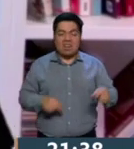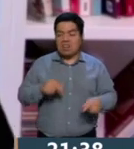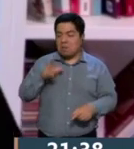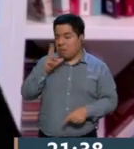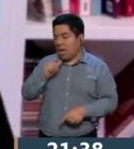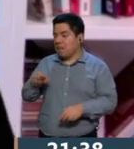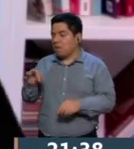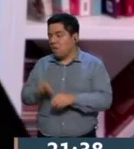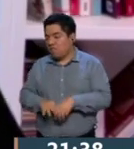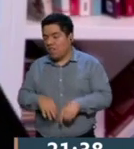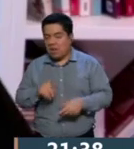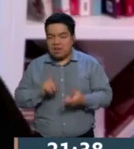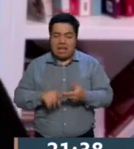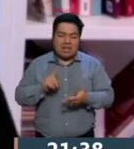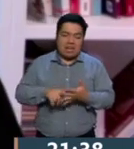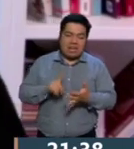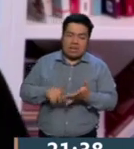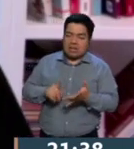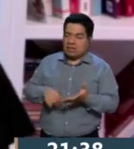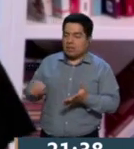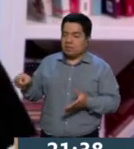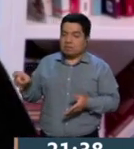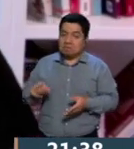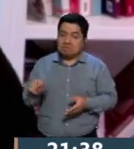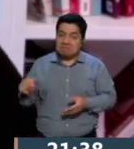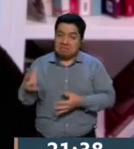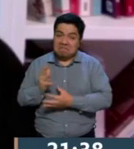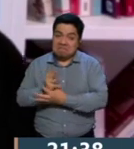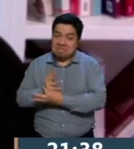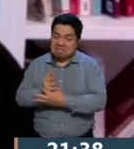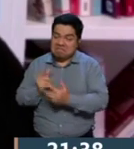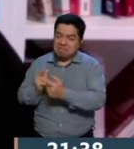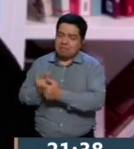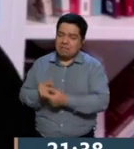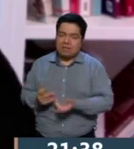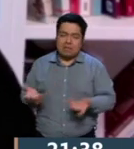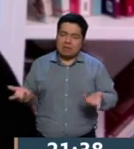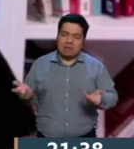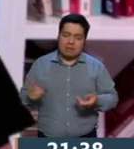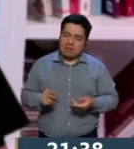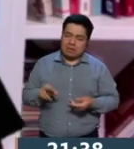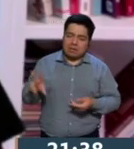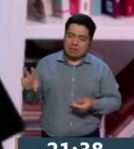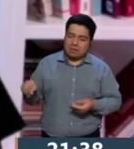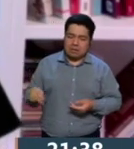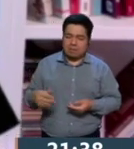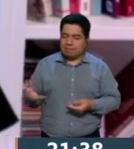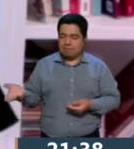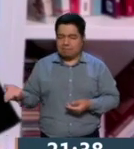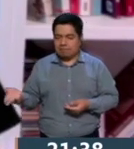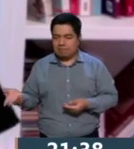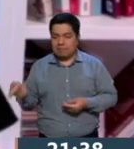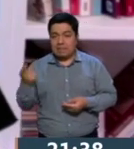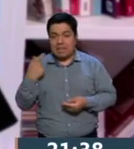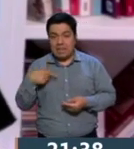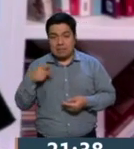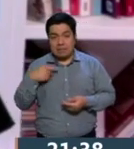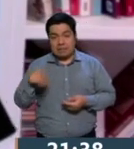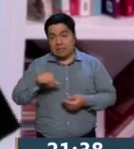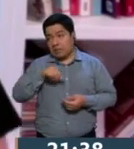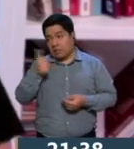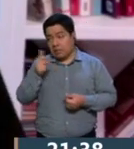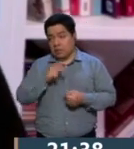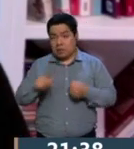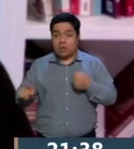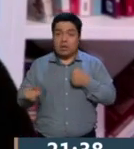votar y que iban a votar por ella, eso dijo Xochitl Gálvez, y eso no ocurre así. El voto de las personas que radican en el